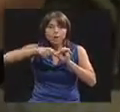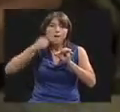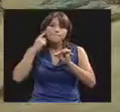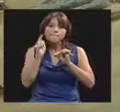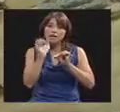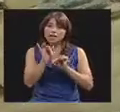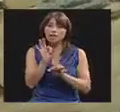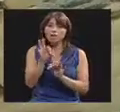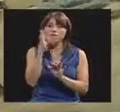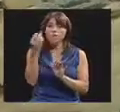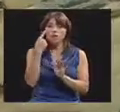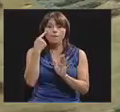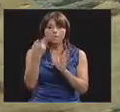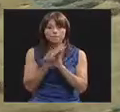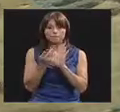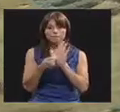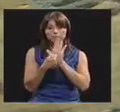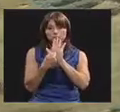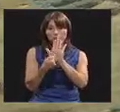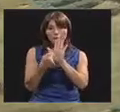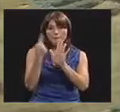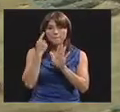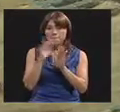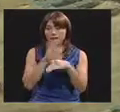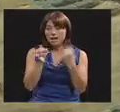forma, para que no se suelten.